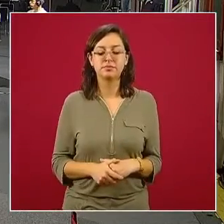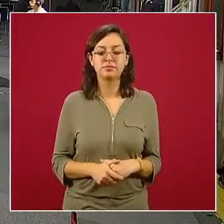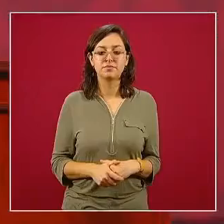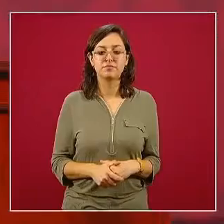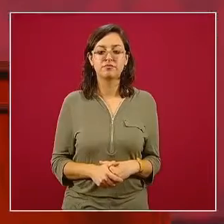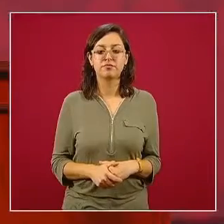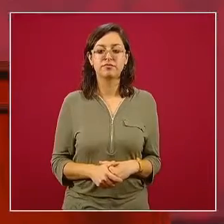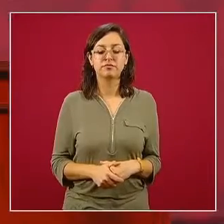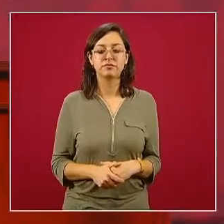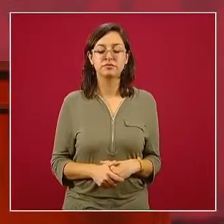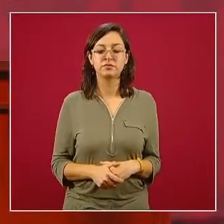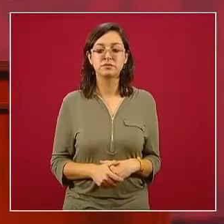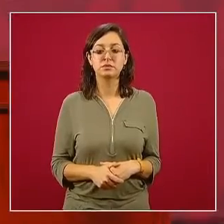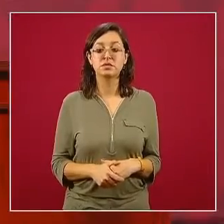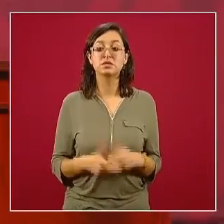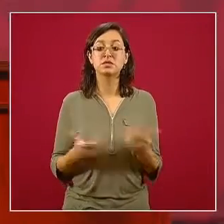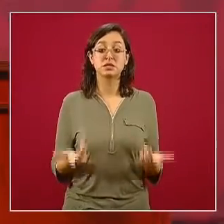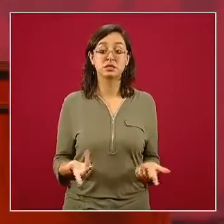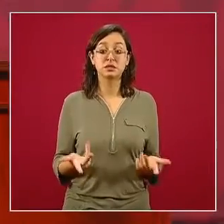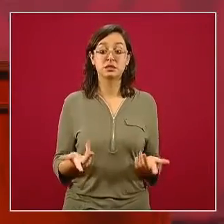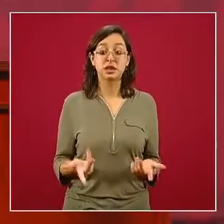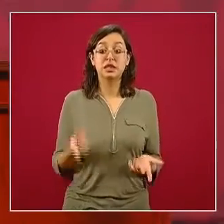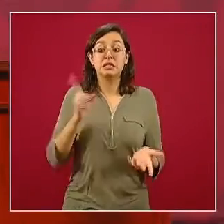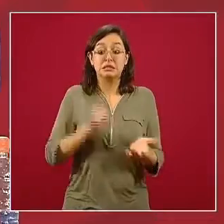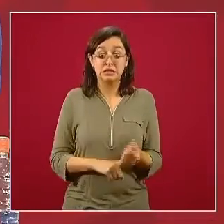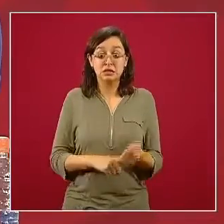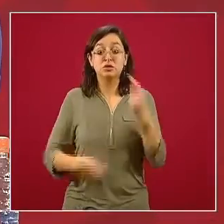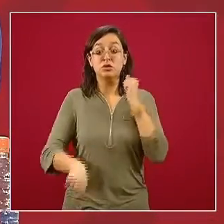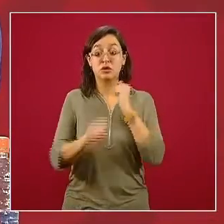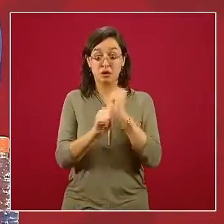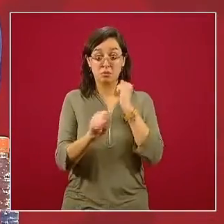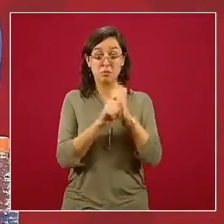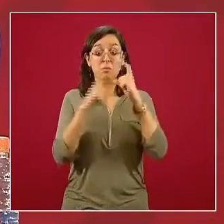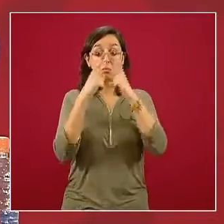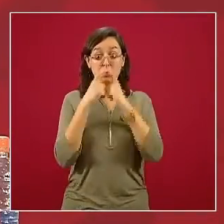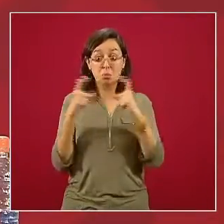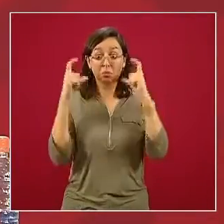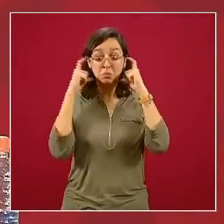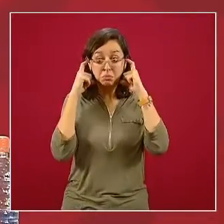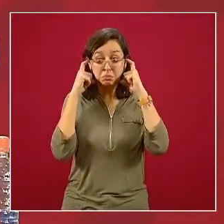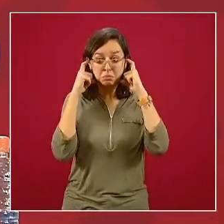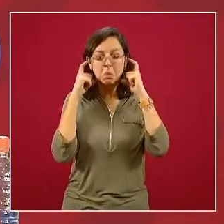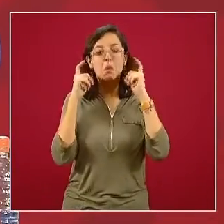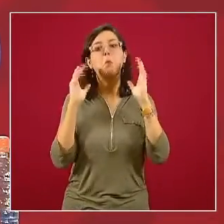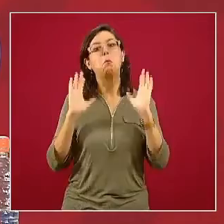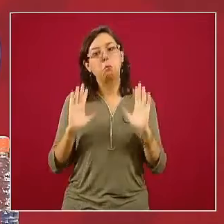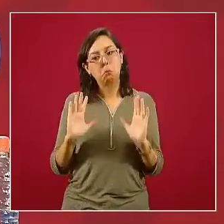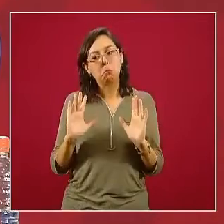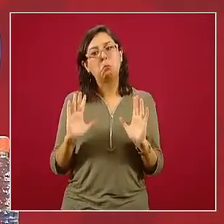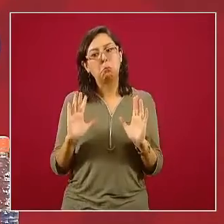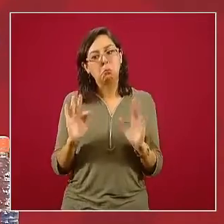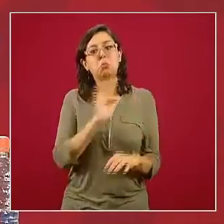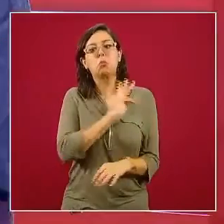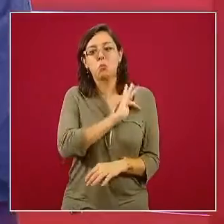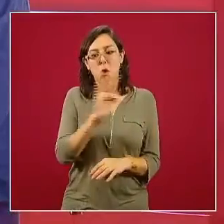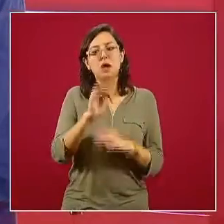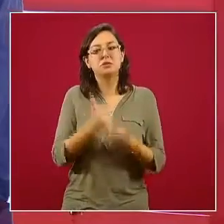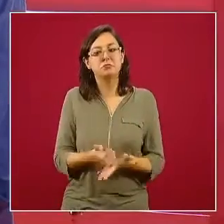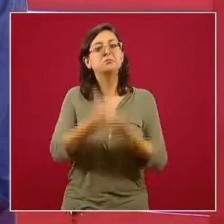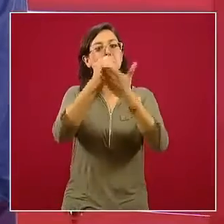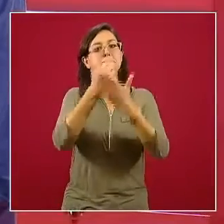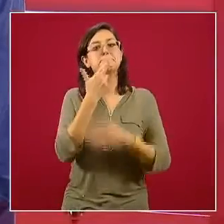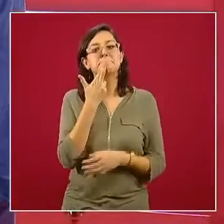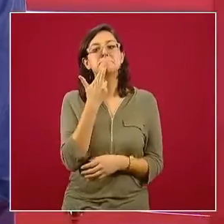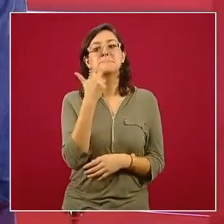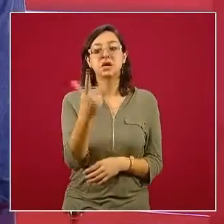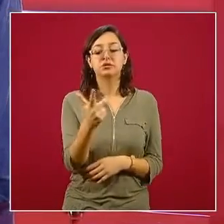estamos considerando que el cubrebocas en el transporte puede ser una medida de mayor utilidad.